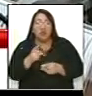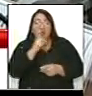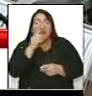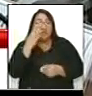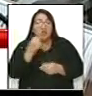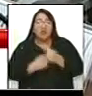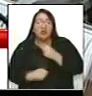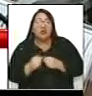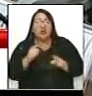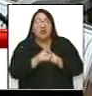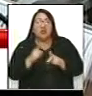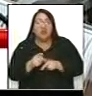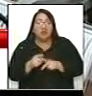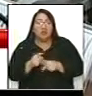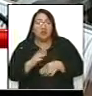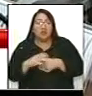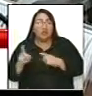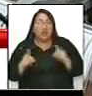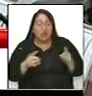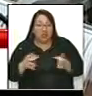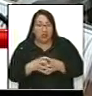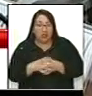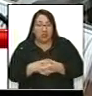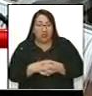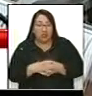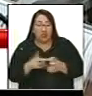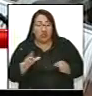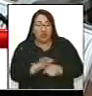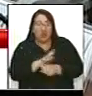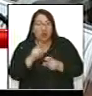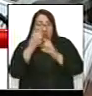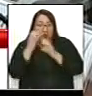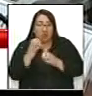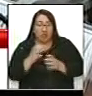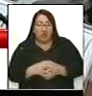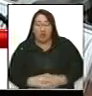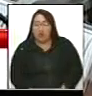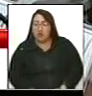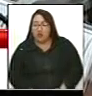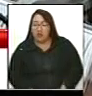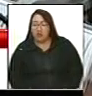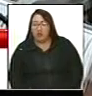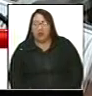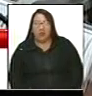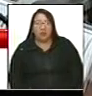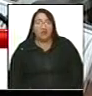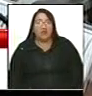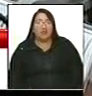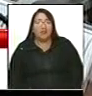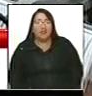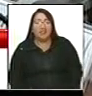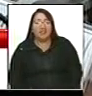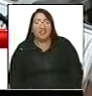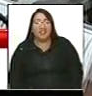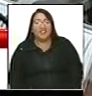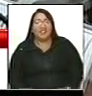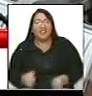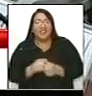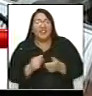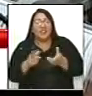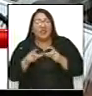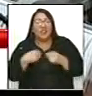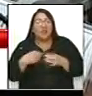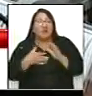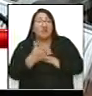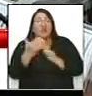hijos y también a mi dirigencia de ocupar un cargo, y muchas veces mi primer cargo fue agarrarlo, y cuando se vinieron contra mí me fui